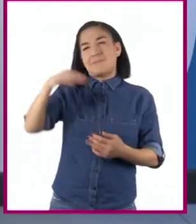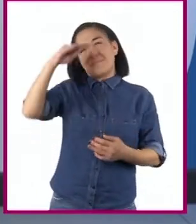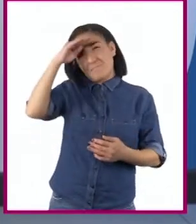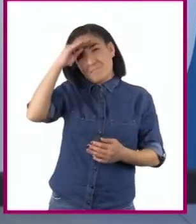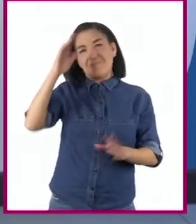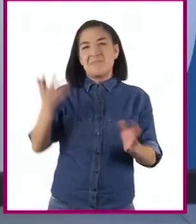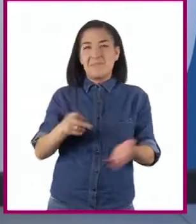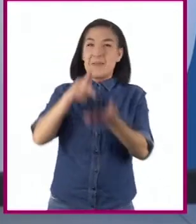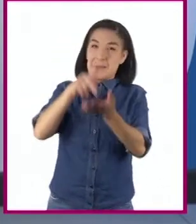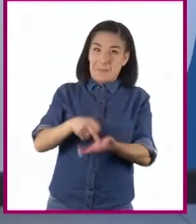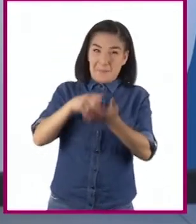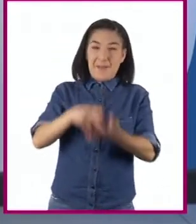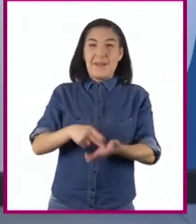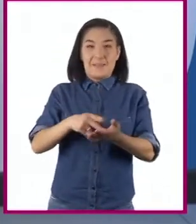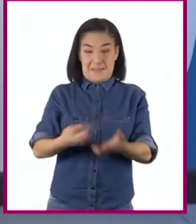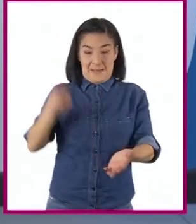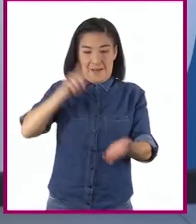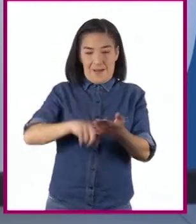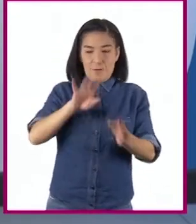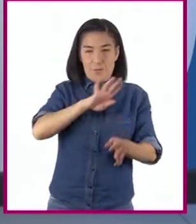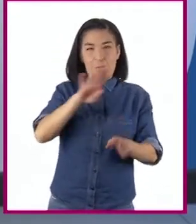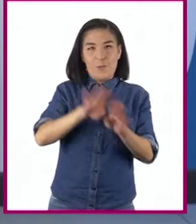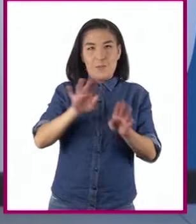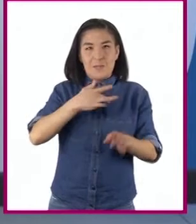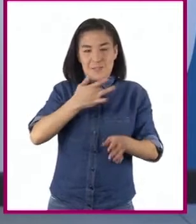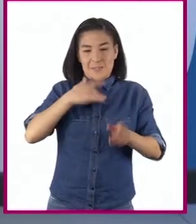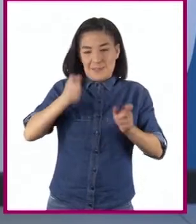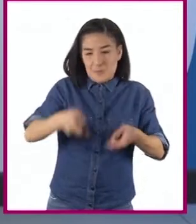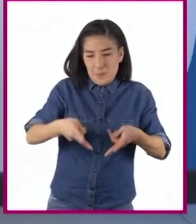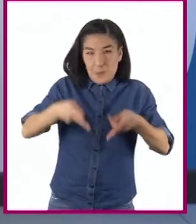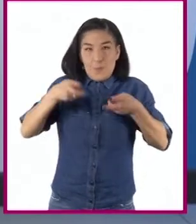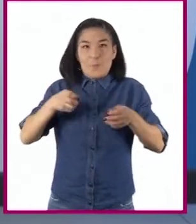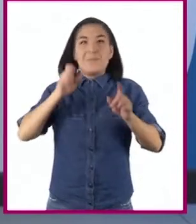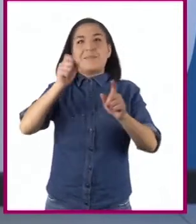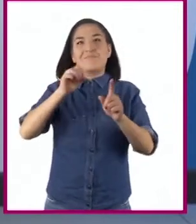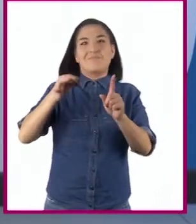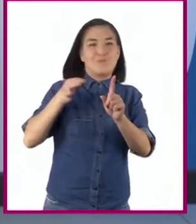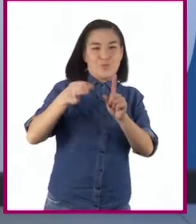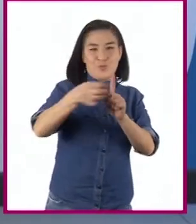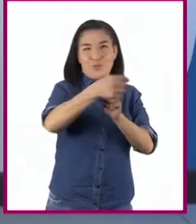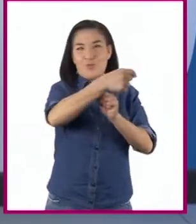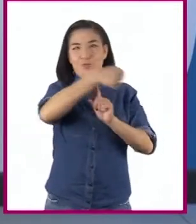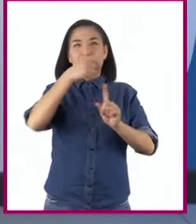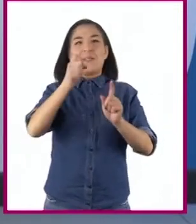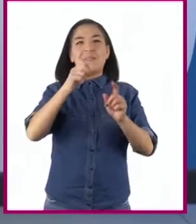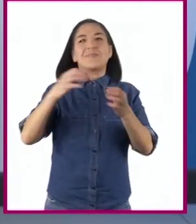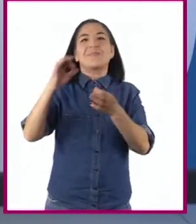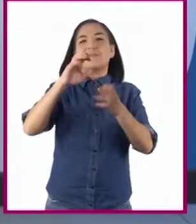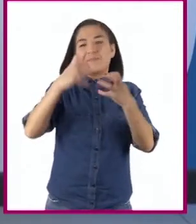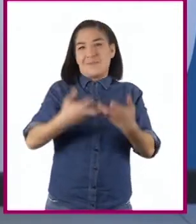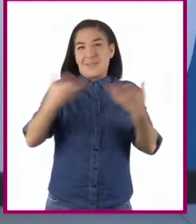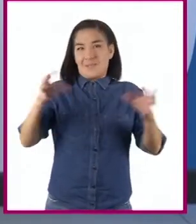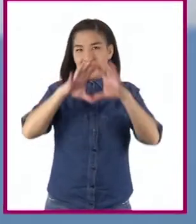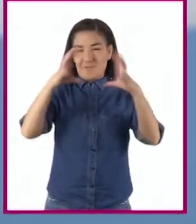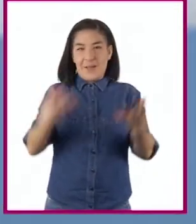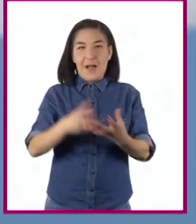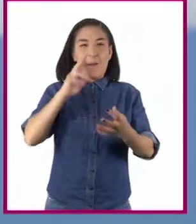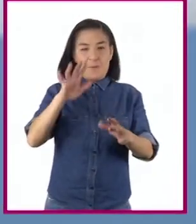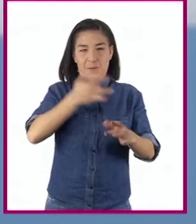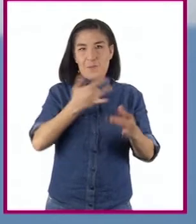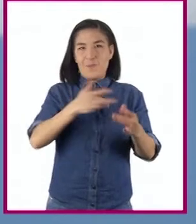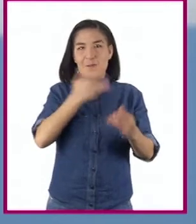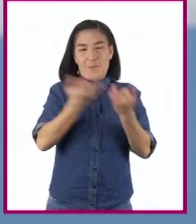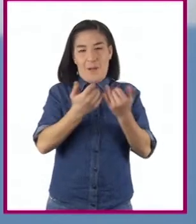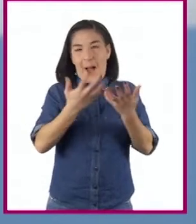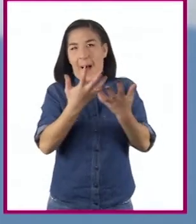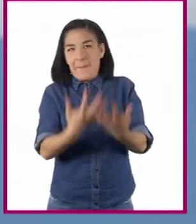el peso, producto de la atracción gravitacional de la Tierra, está actuando hacia abajo. Muy buena